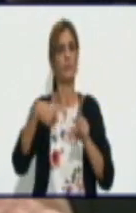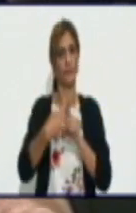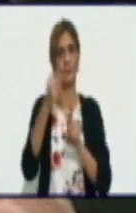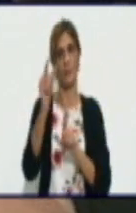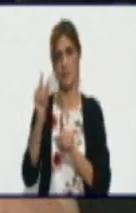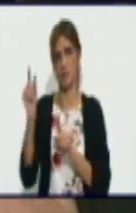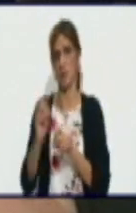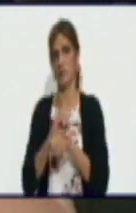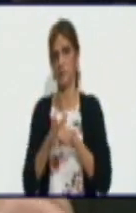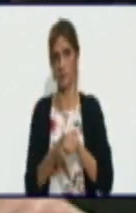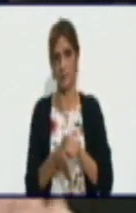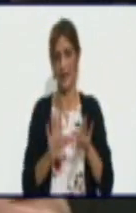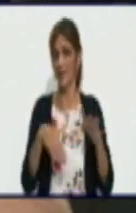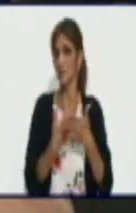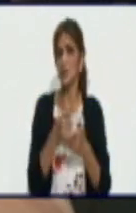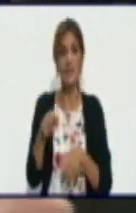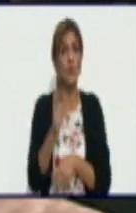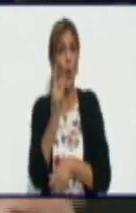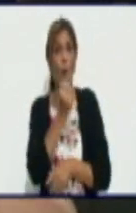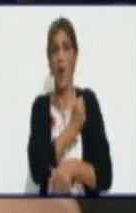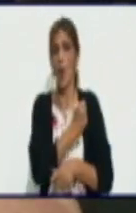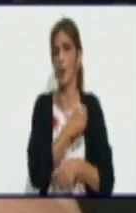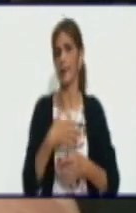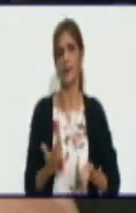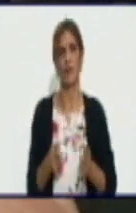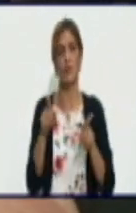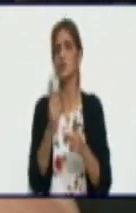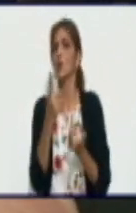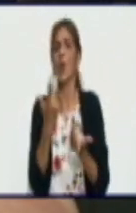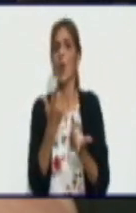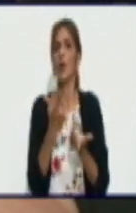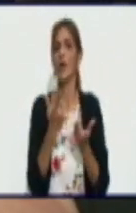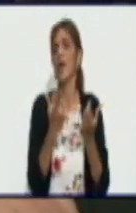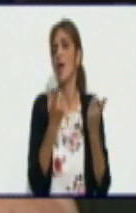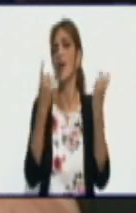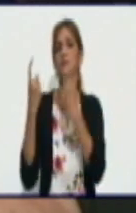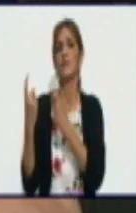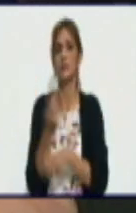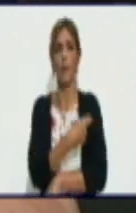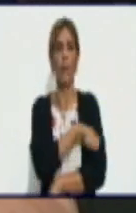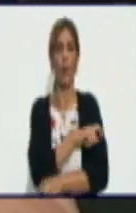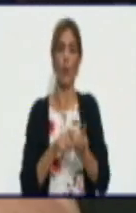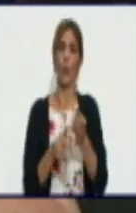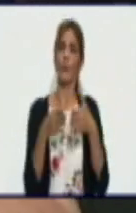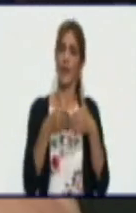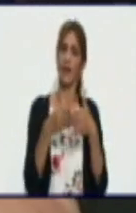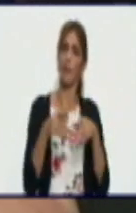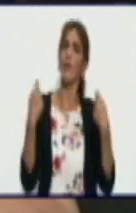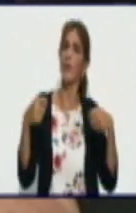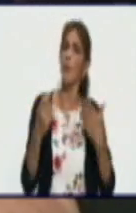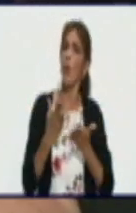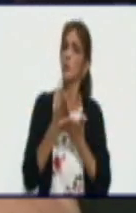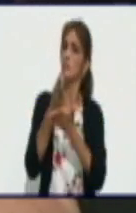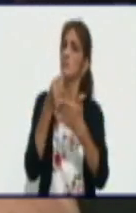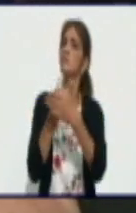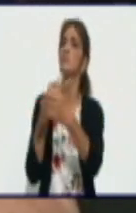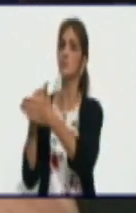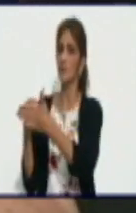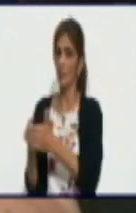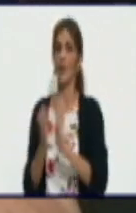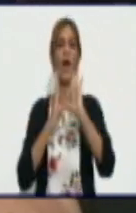queremos. Eso no es lo que quiere ni lo que merece el pueblo de Granma. Por lo tanto, tenemos que seguir insistiendo en la